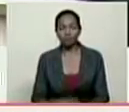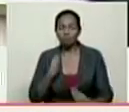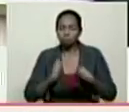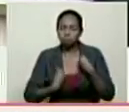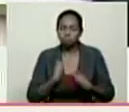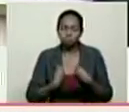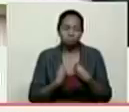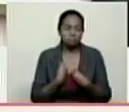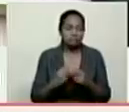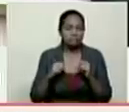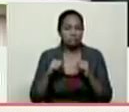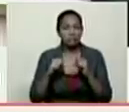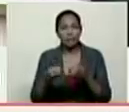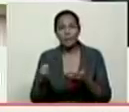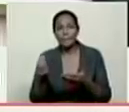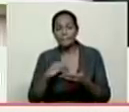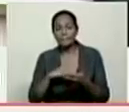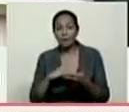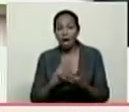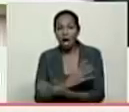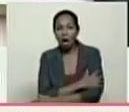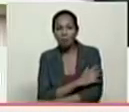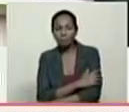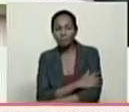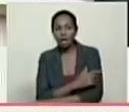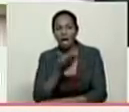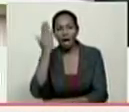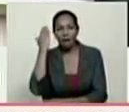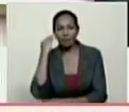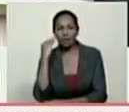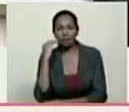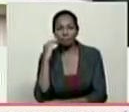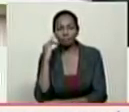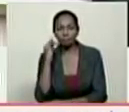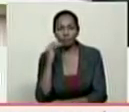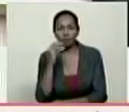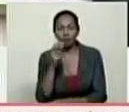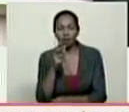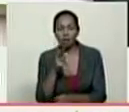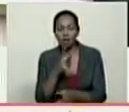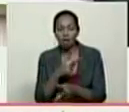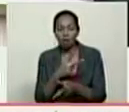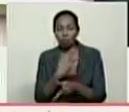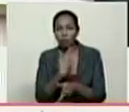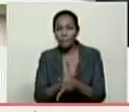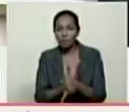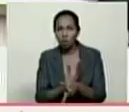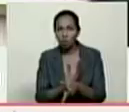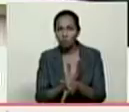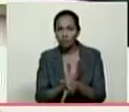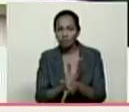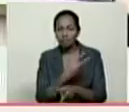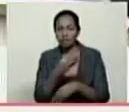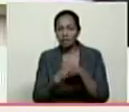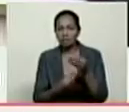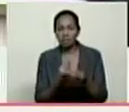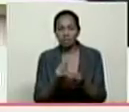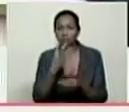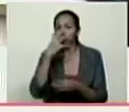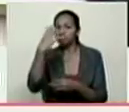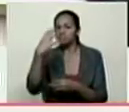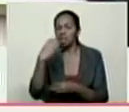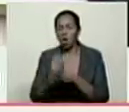cunde en las filas de la derecha. Ayer hubo una videoconferencia donde participó el señor Leopoldo López, el señor Julio Borges, y gritaban